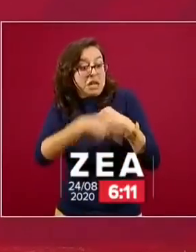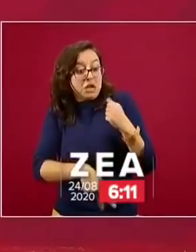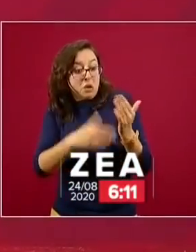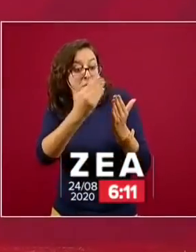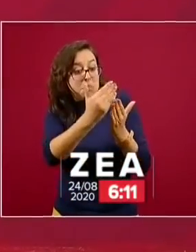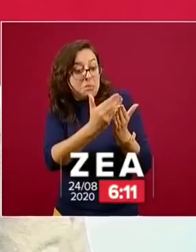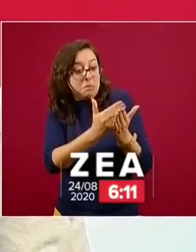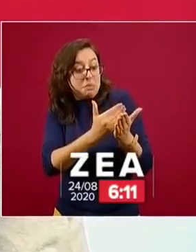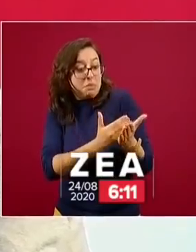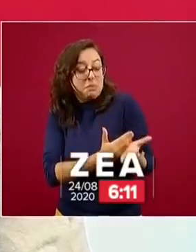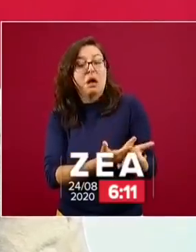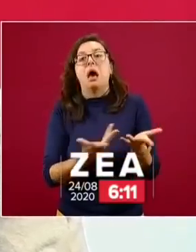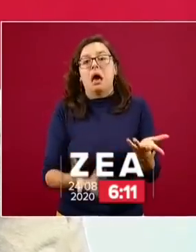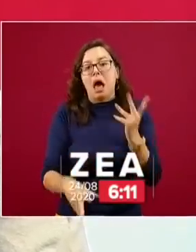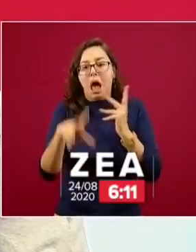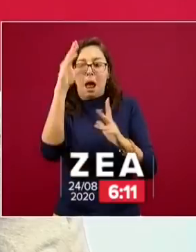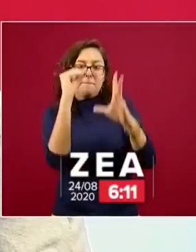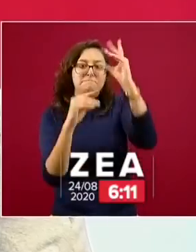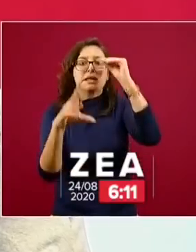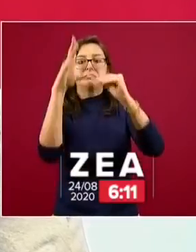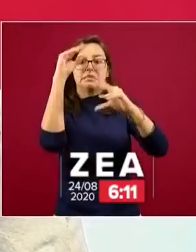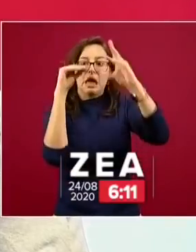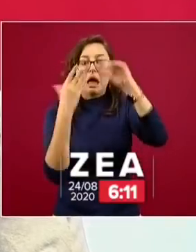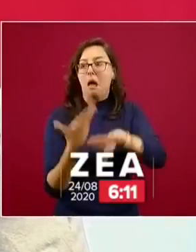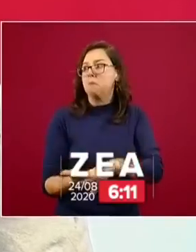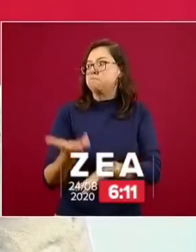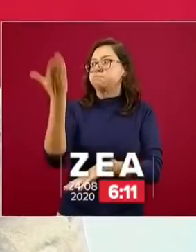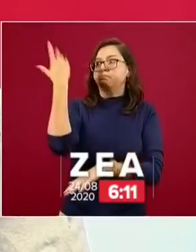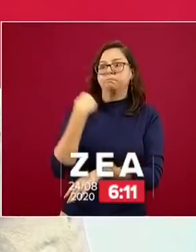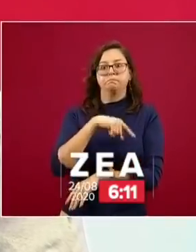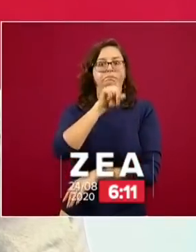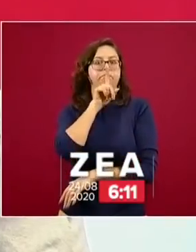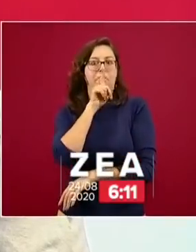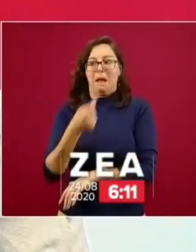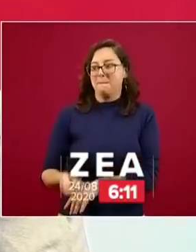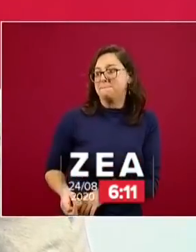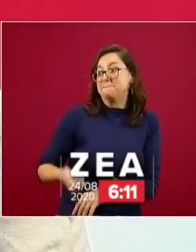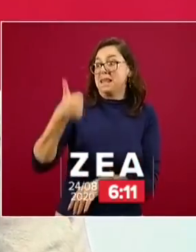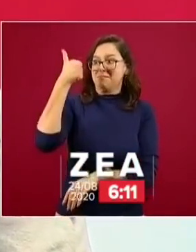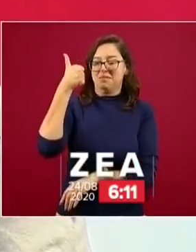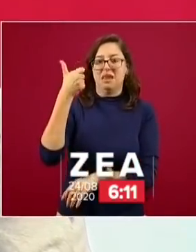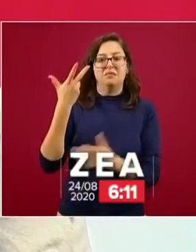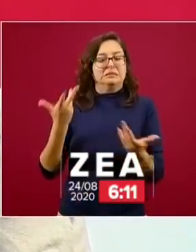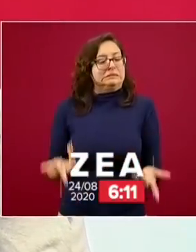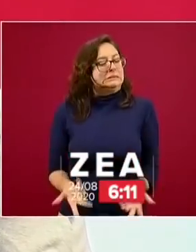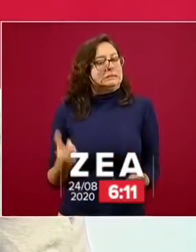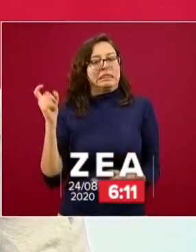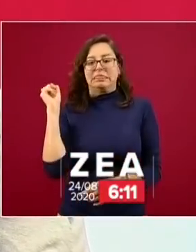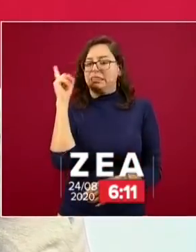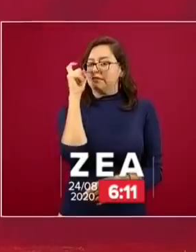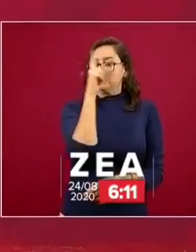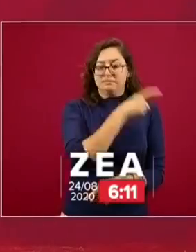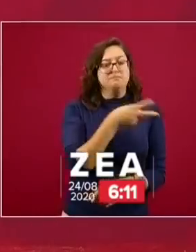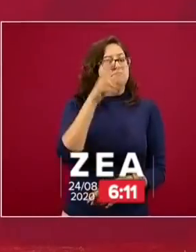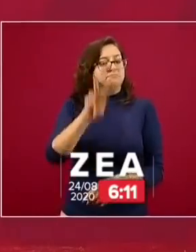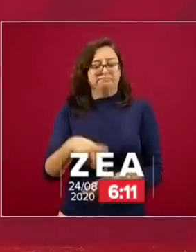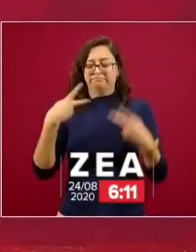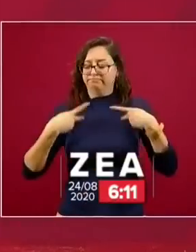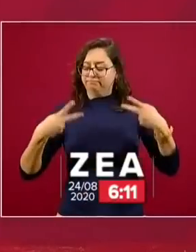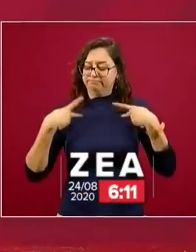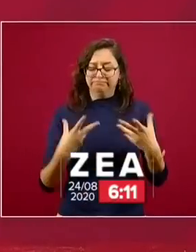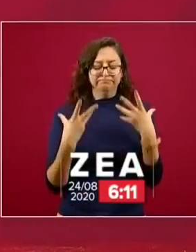este es un riesgo nuevo no lo conocíamos es un riesgo catastrófico porque ha dado muchísimas defunciones